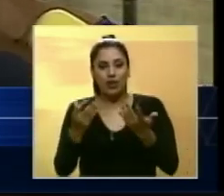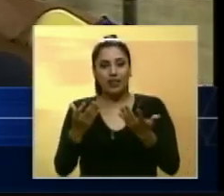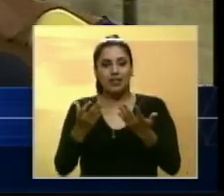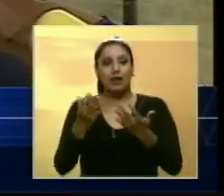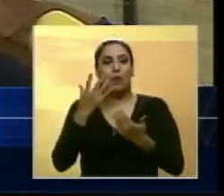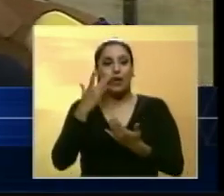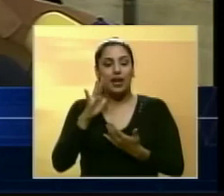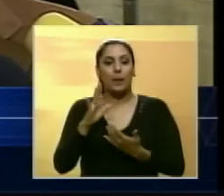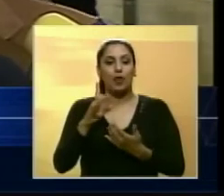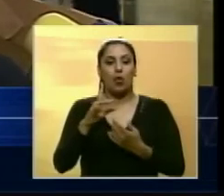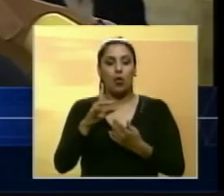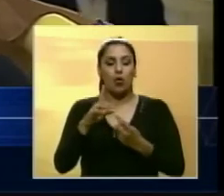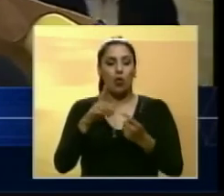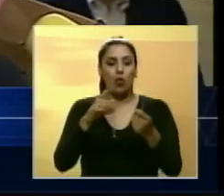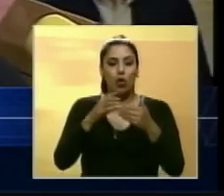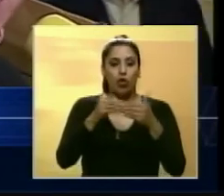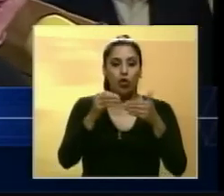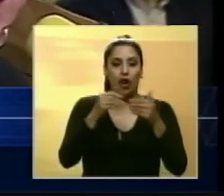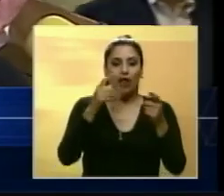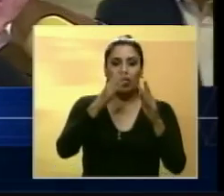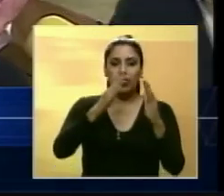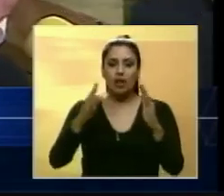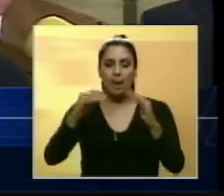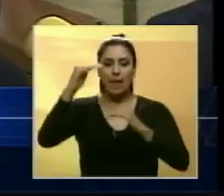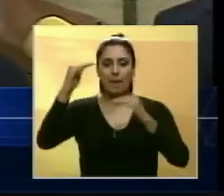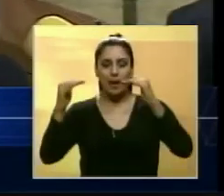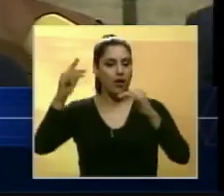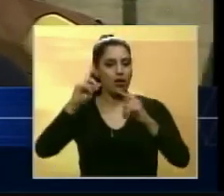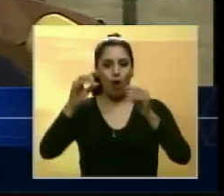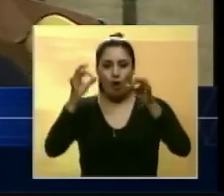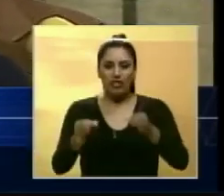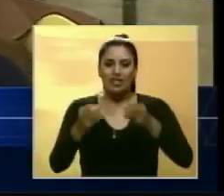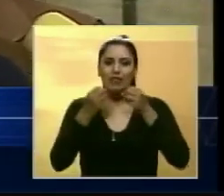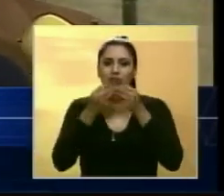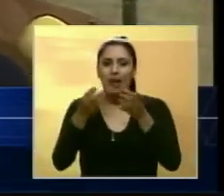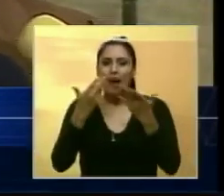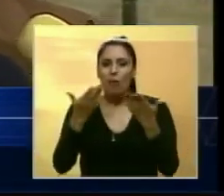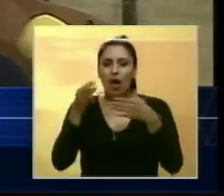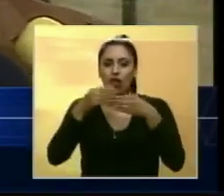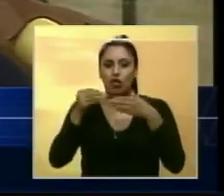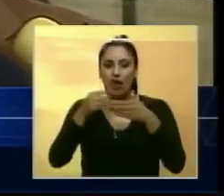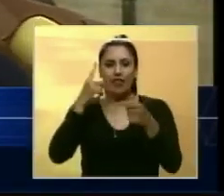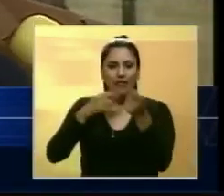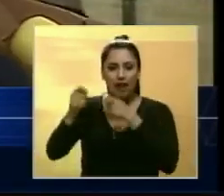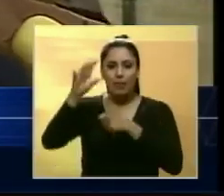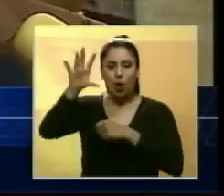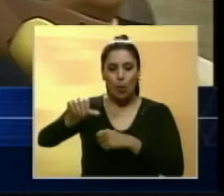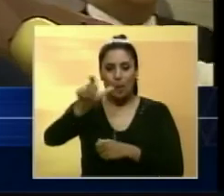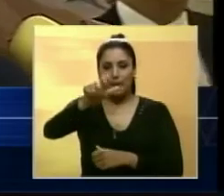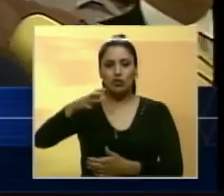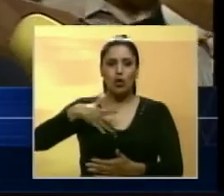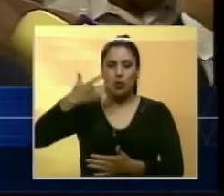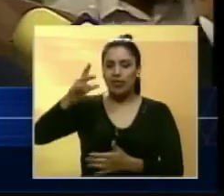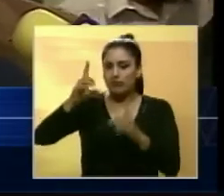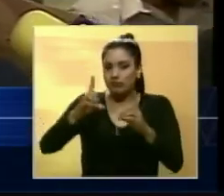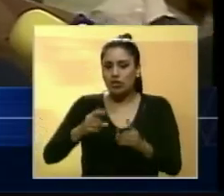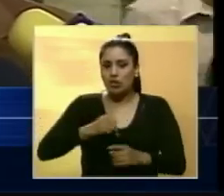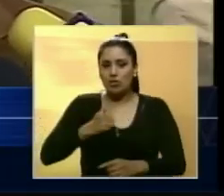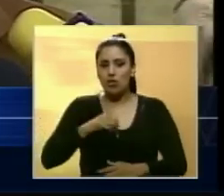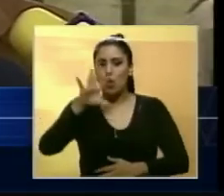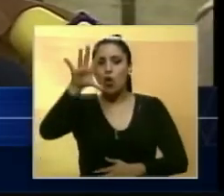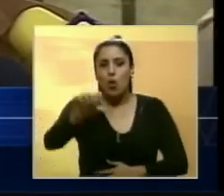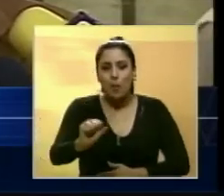de manera tal de que sea la libre oferta y demanda la que determina la tasa de cambio y haya una libertad de transacciones para que cualquiera